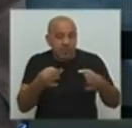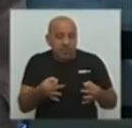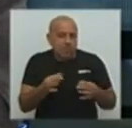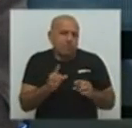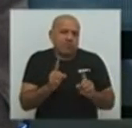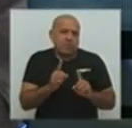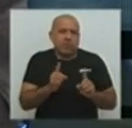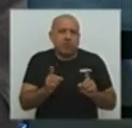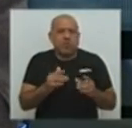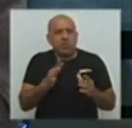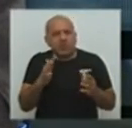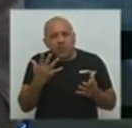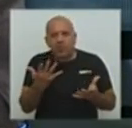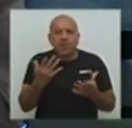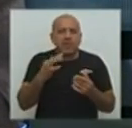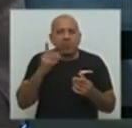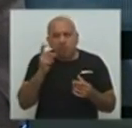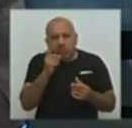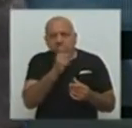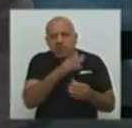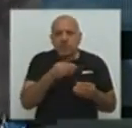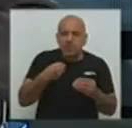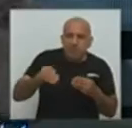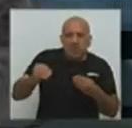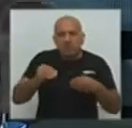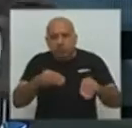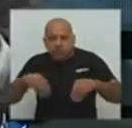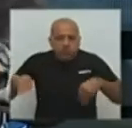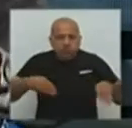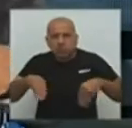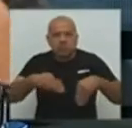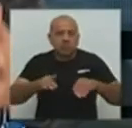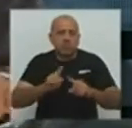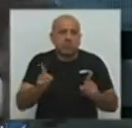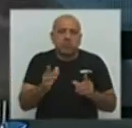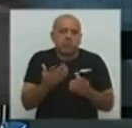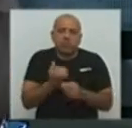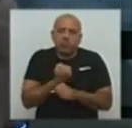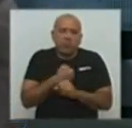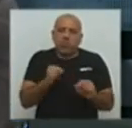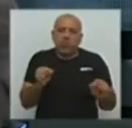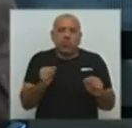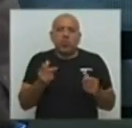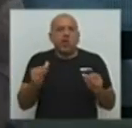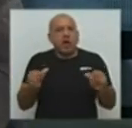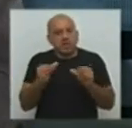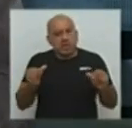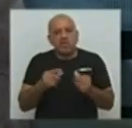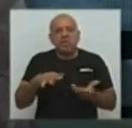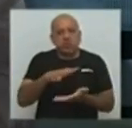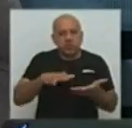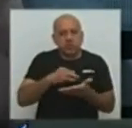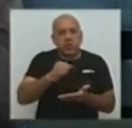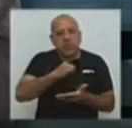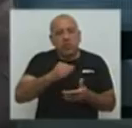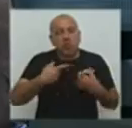tener un ritmo futbolístico constante o fluido que le permitirá crecer en el campo de juego generar situaciones de gol y ganar con